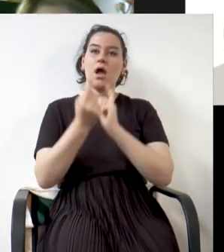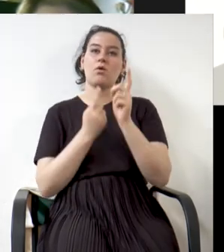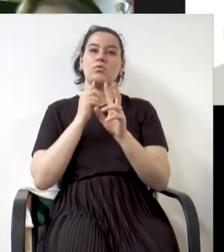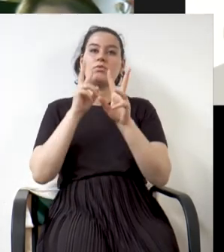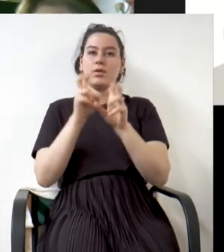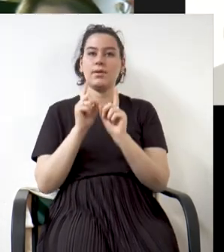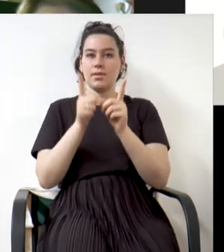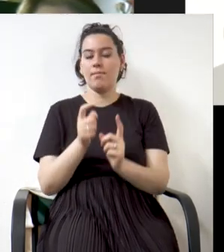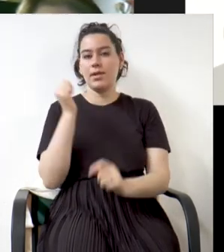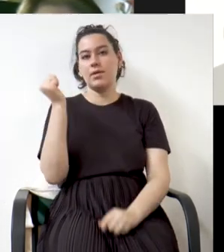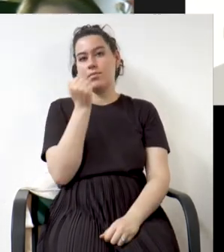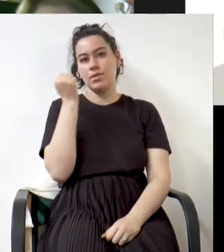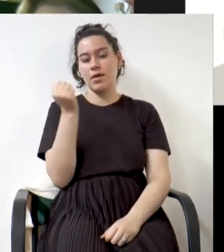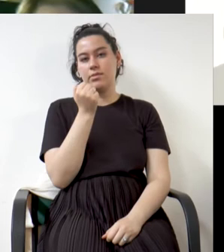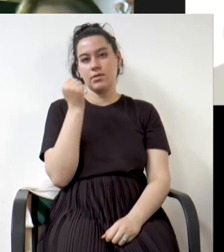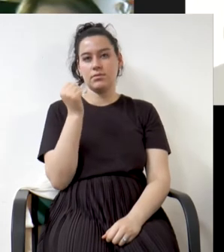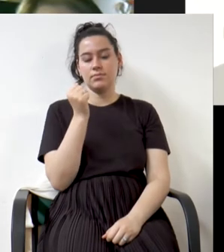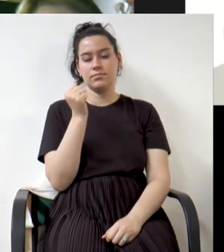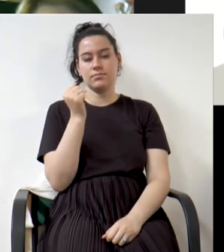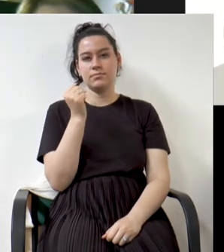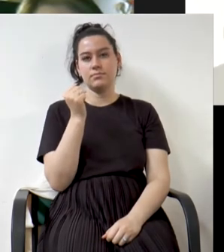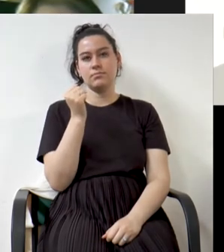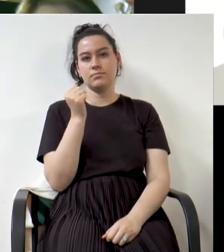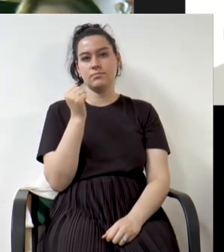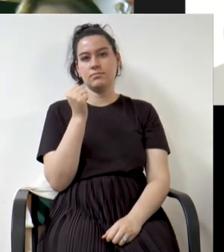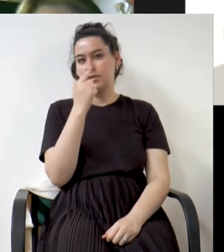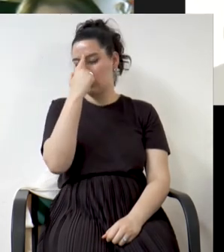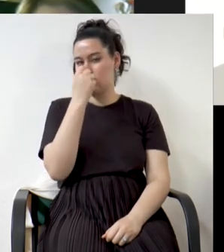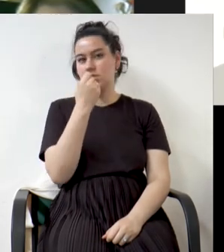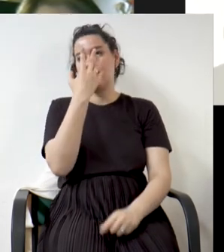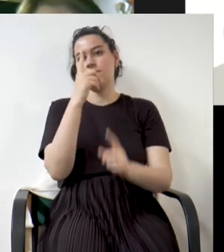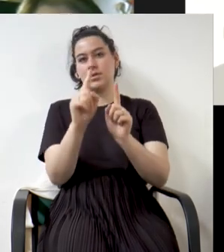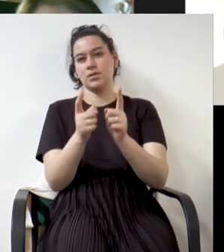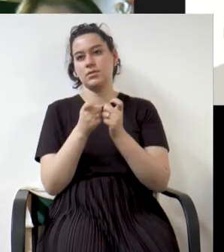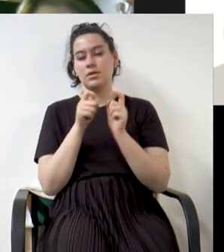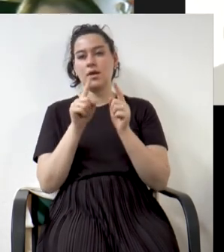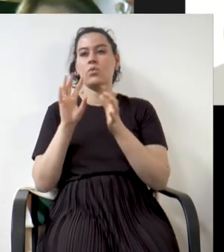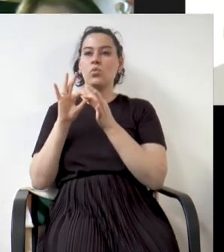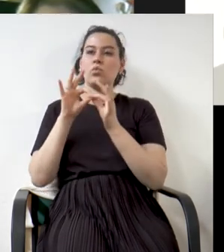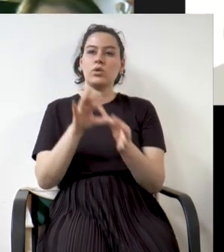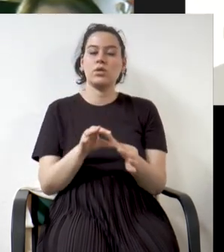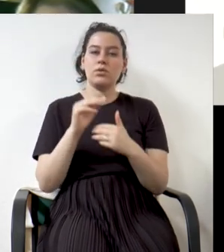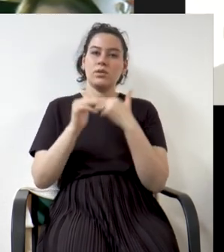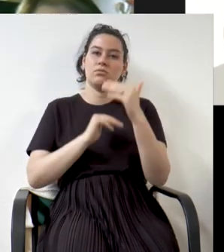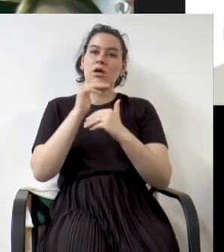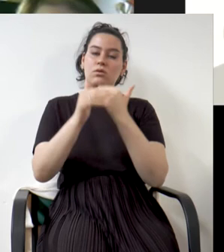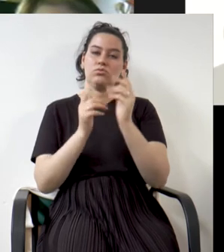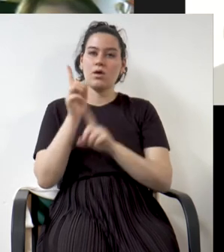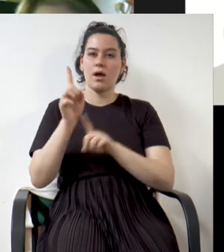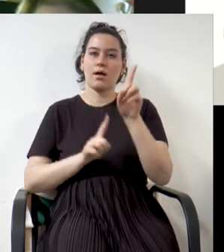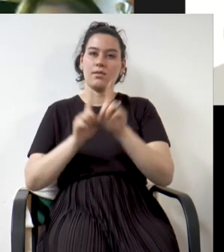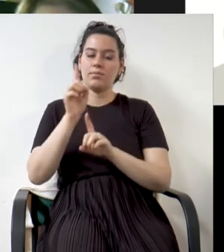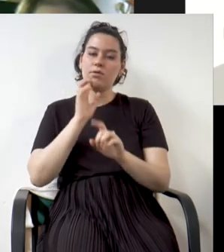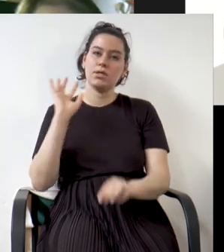que son importantes de conceptualizar, que van de la mano con el desarrollo académico en el